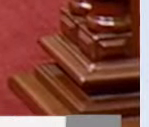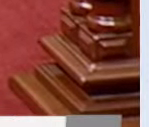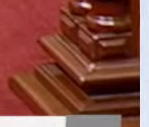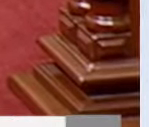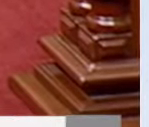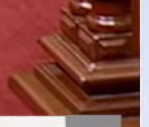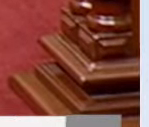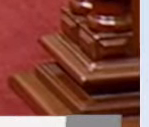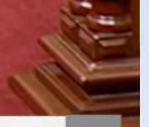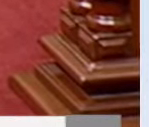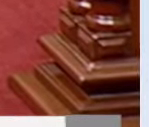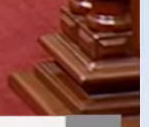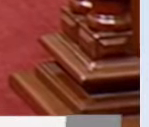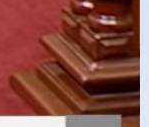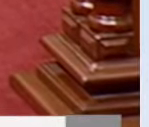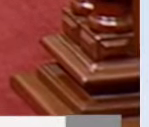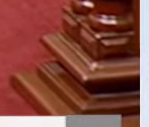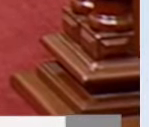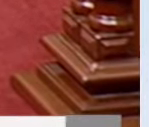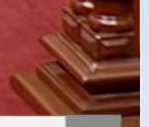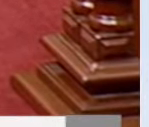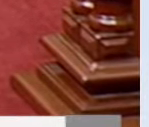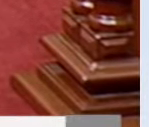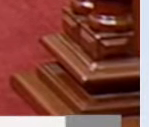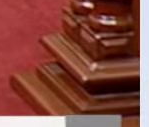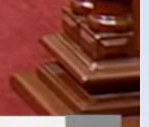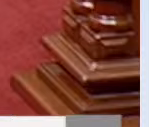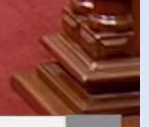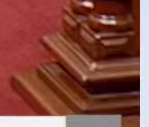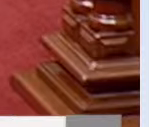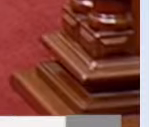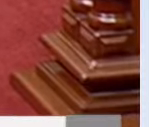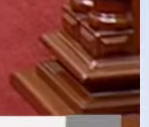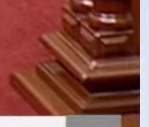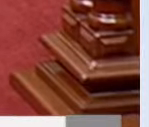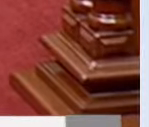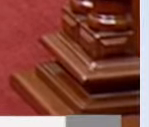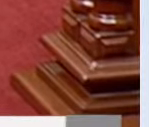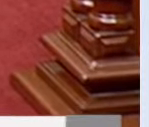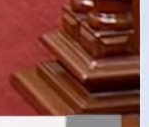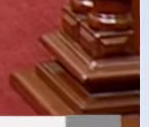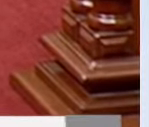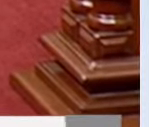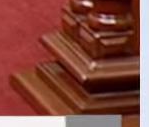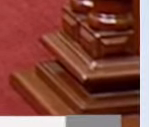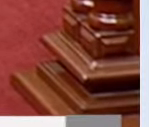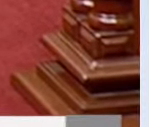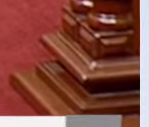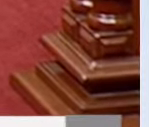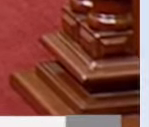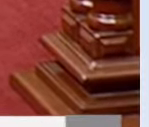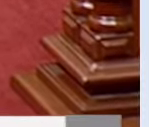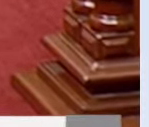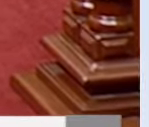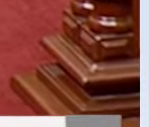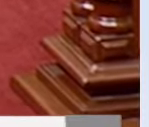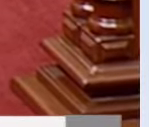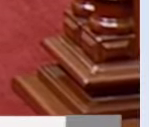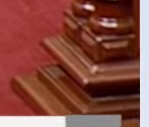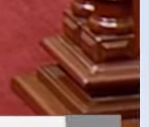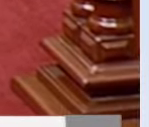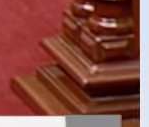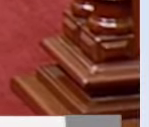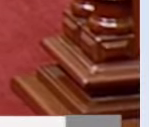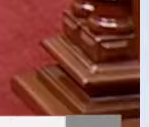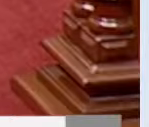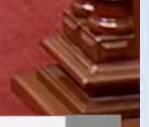Chinecas, que esta semana ya tenemos la ceremonia en proinversión para los estudios. Y quizás la novedad es que no solo van a ser